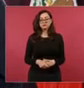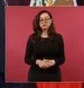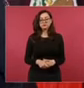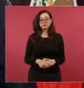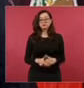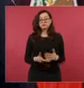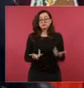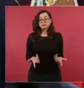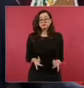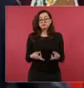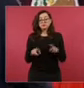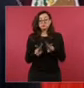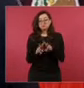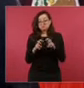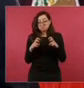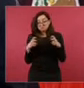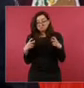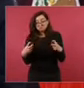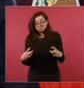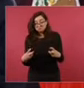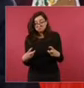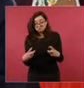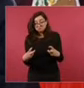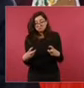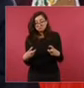ministros,